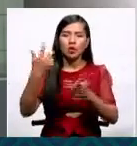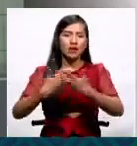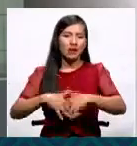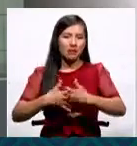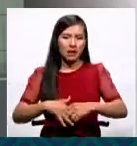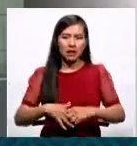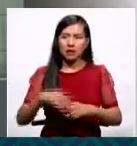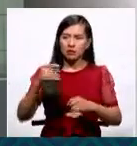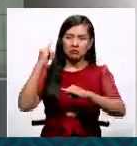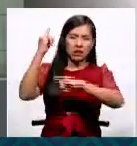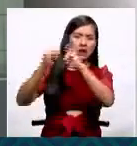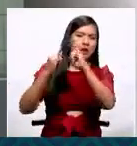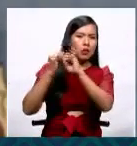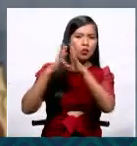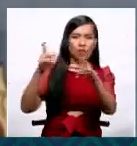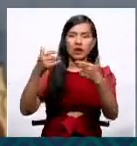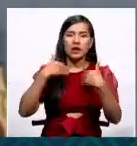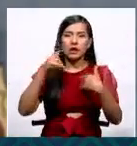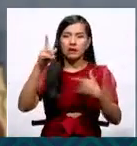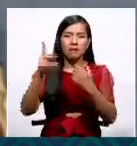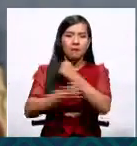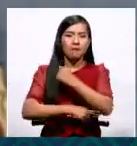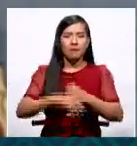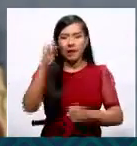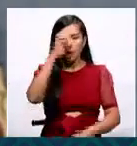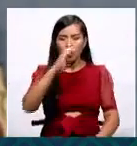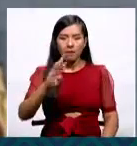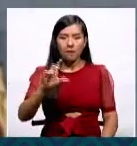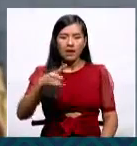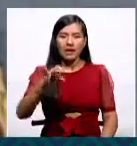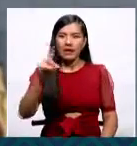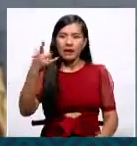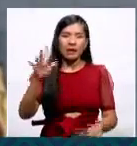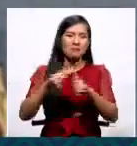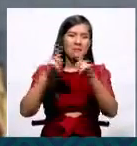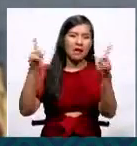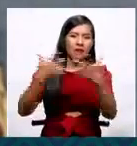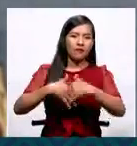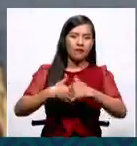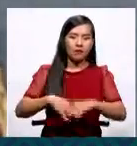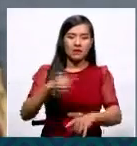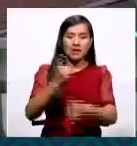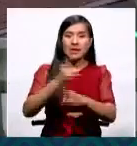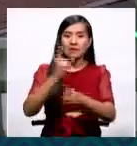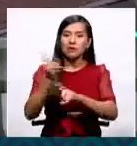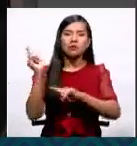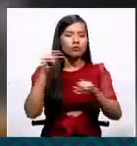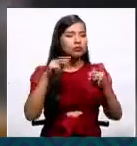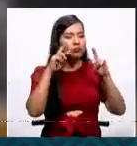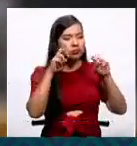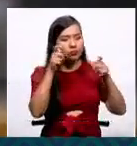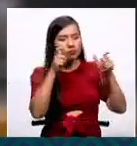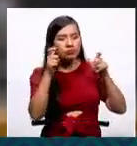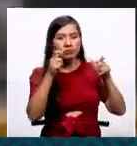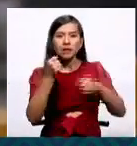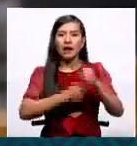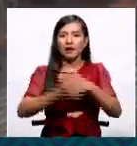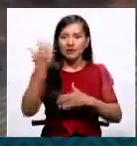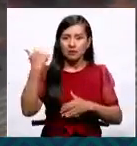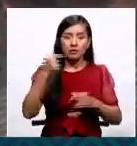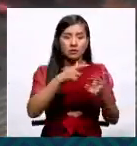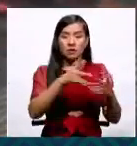una multinacional con sede en Bélgica, la mayor fabricante mundial de cerveza, destacó los procesos de inspección de Envibol. El año pasado, la